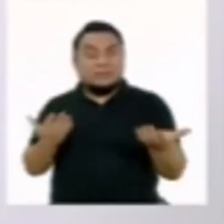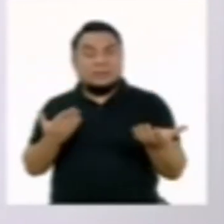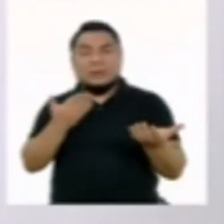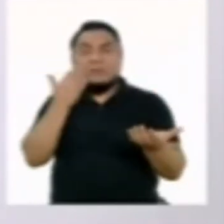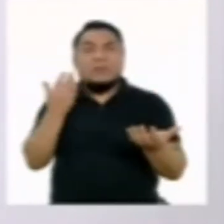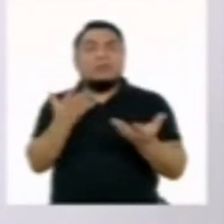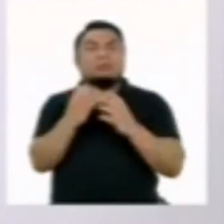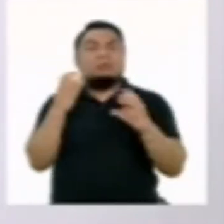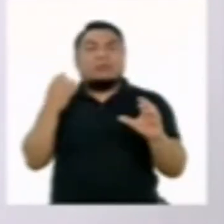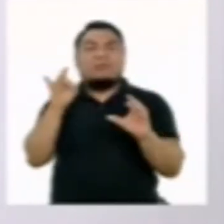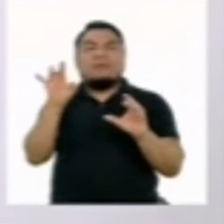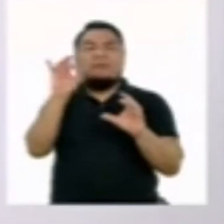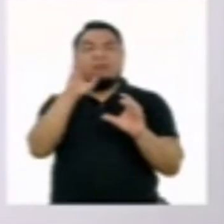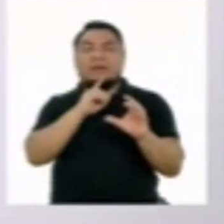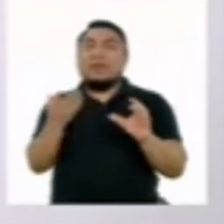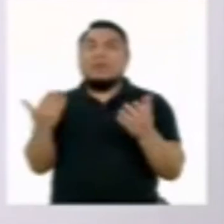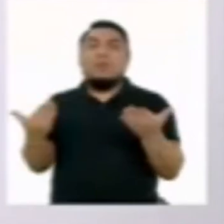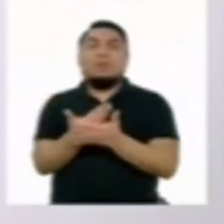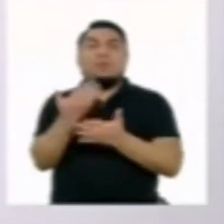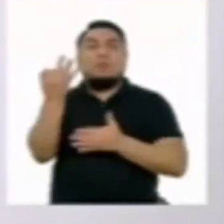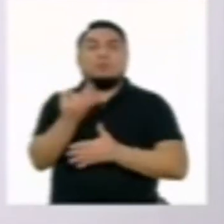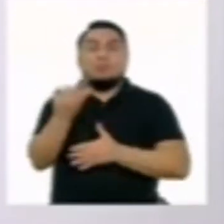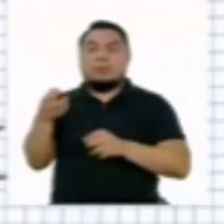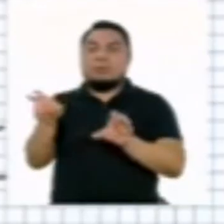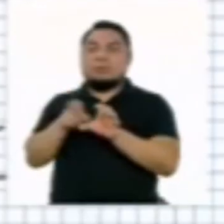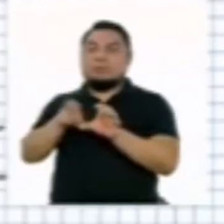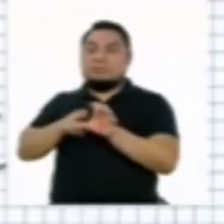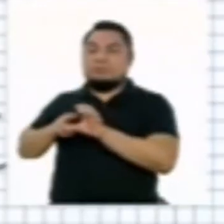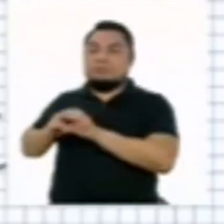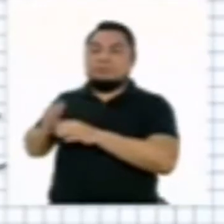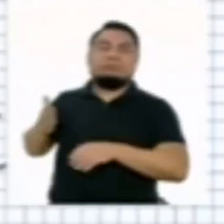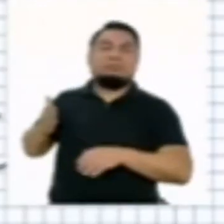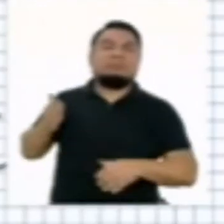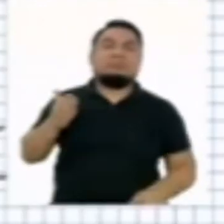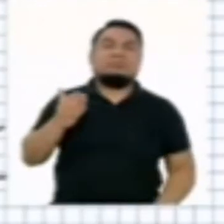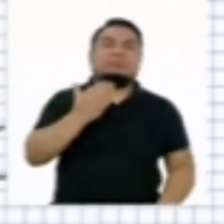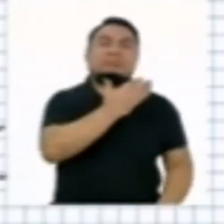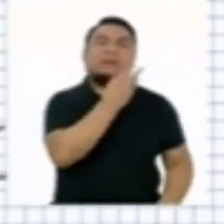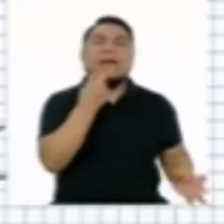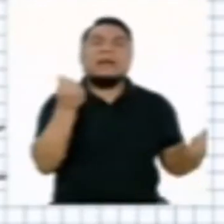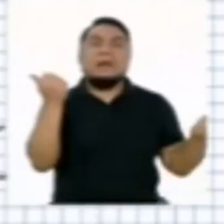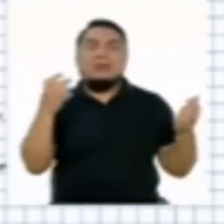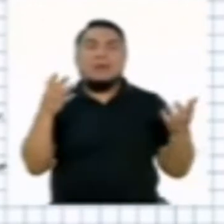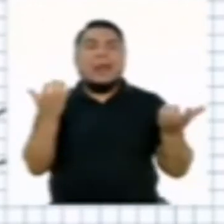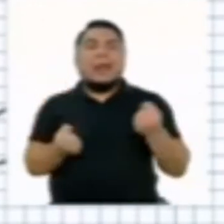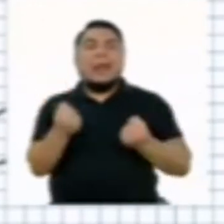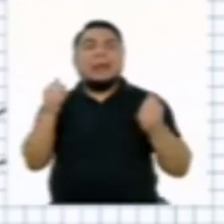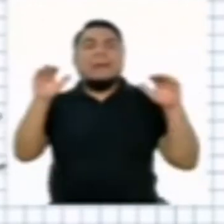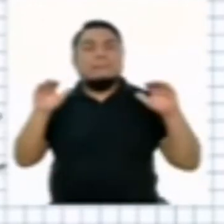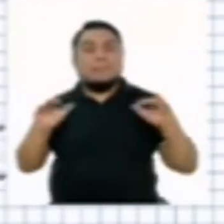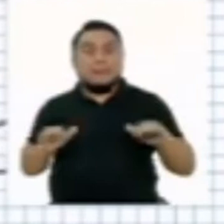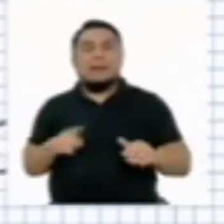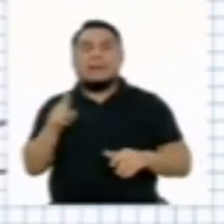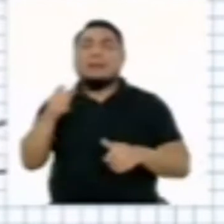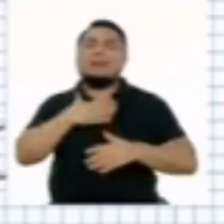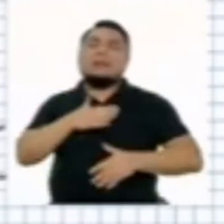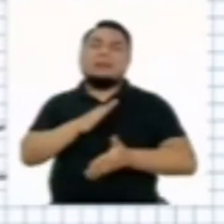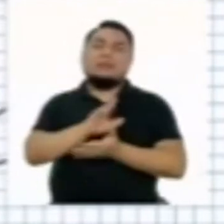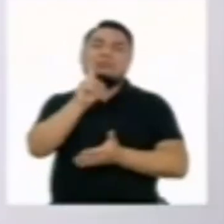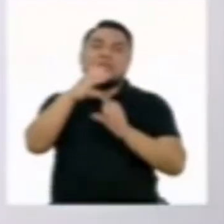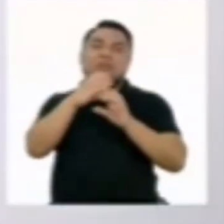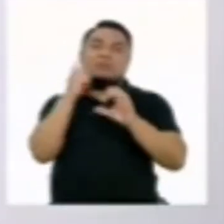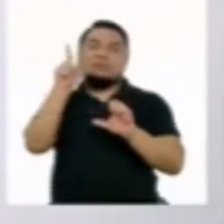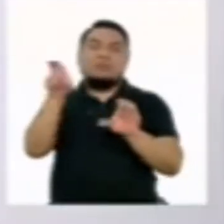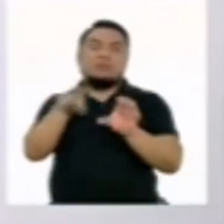público masivo, diverso, cómodo y seguro. Probablemente muchas de esas personas podrían ir tranquilas en un solo